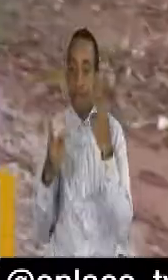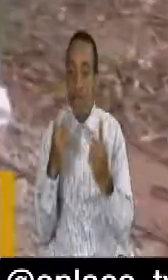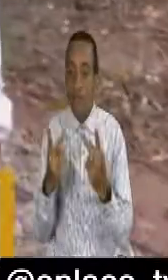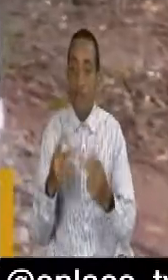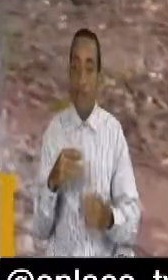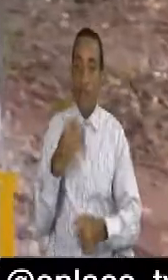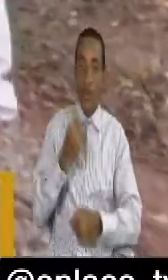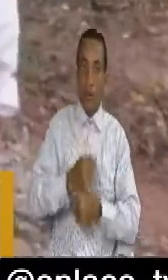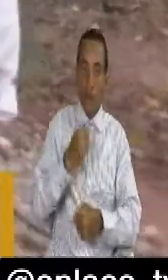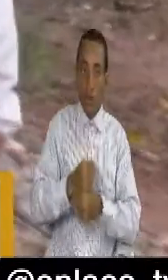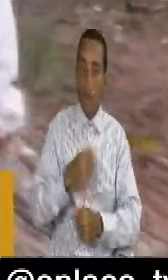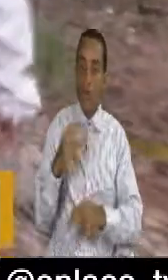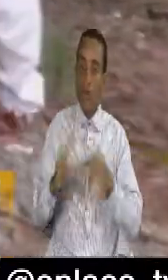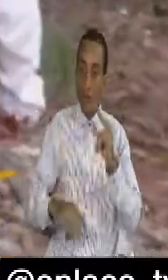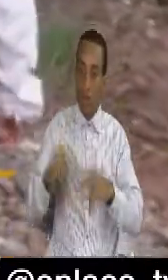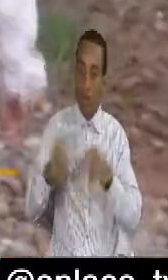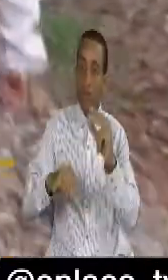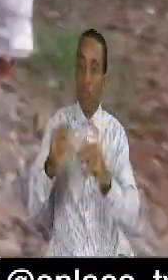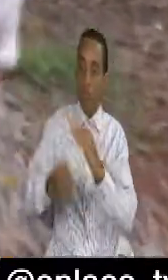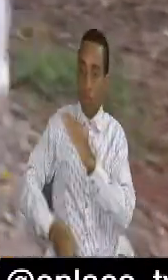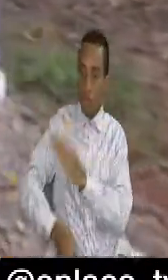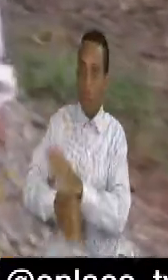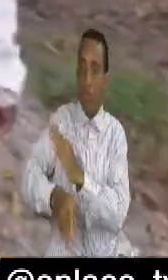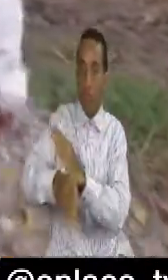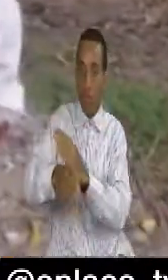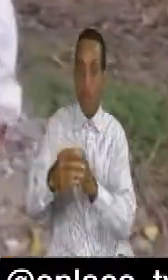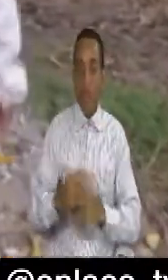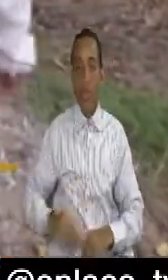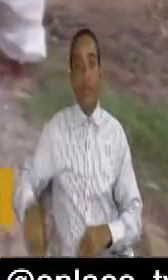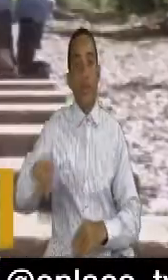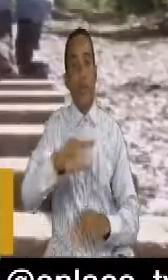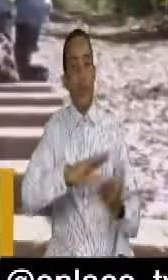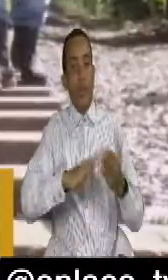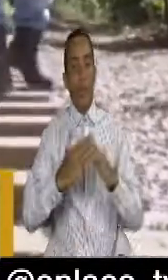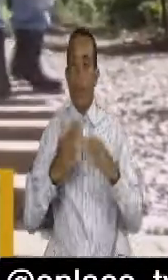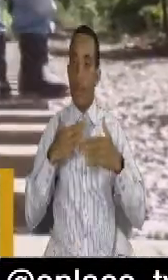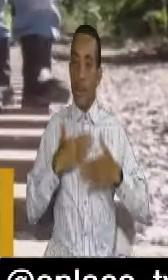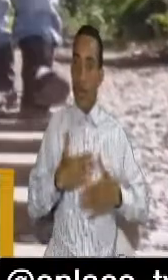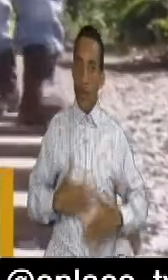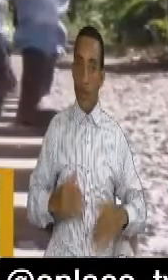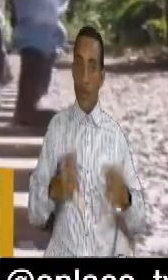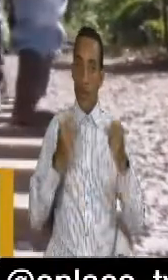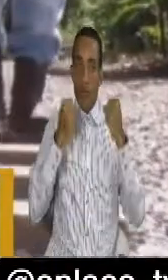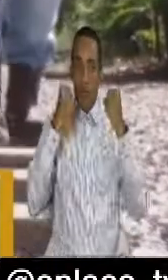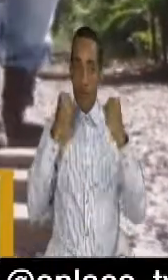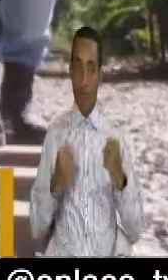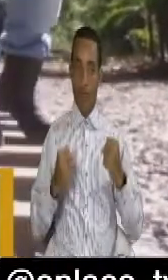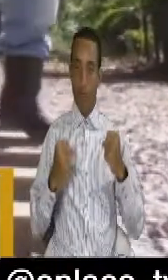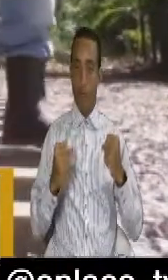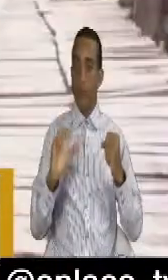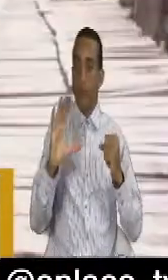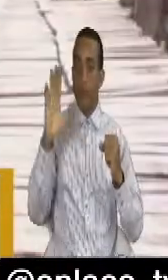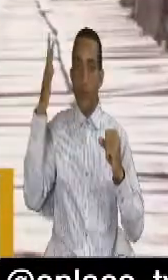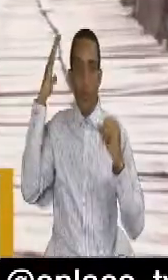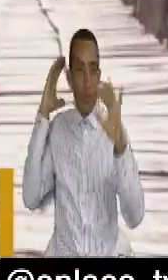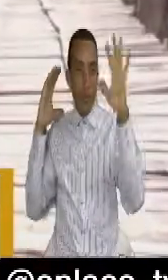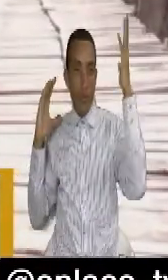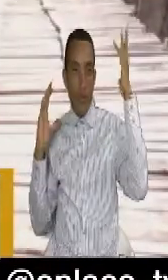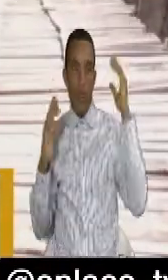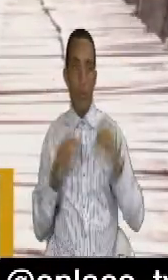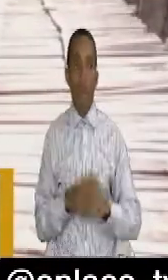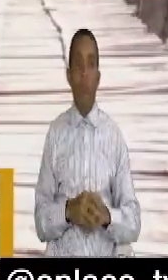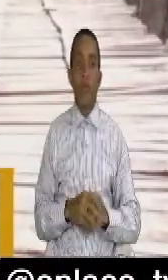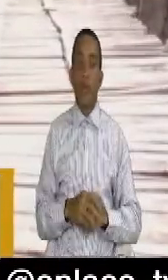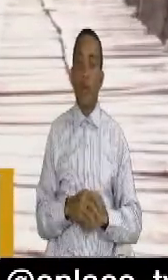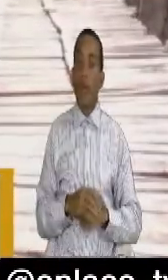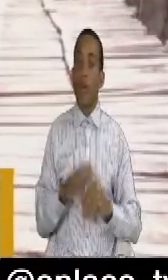trabajos avancen de manera satisfactoria para el disfrute de la comunidad y así fortalecer el sector rural del municipio. Sí, estaba más